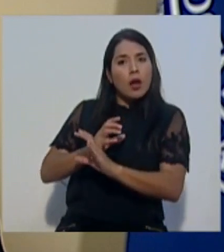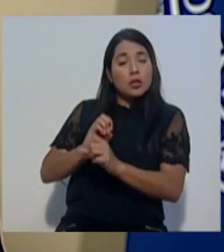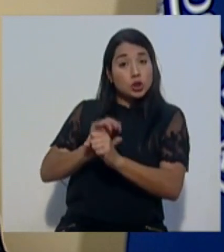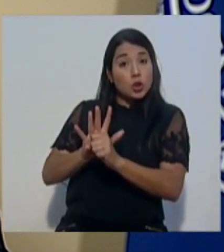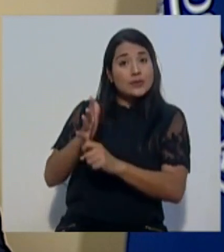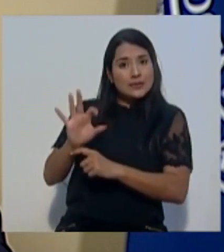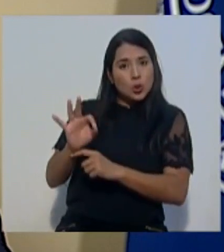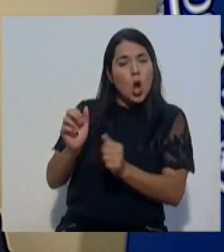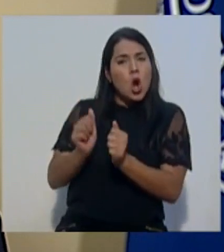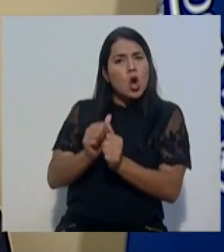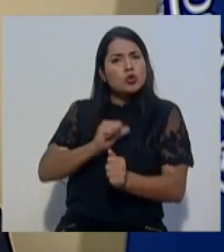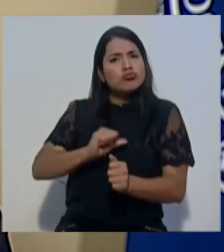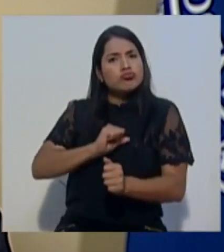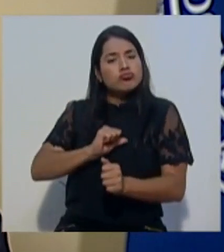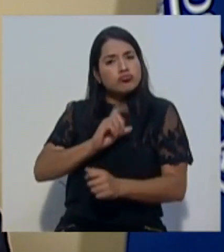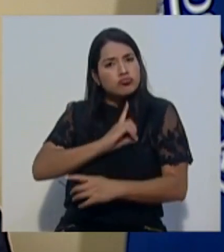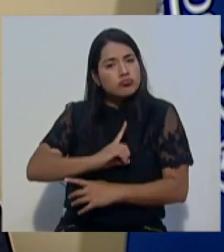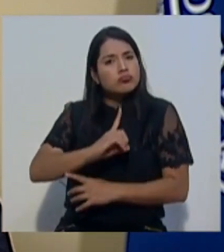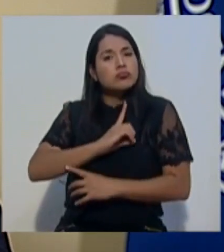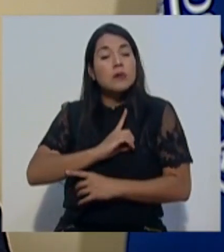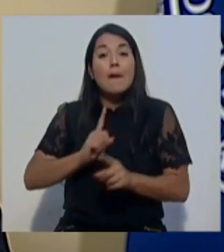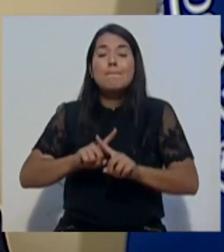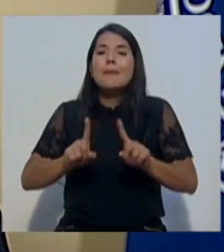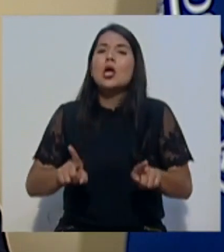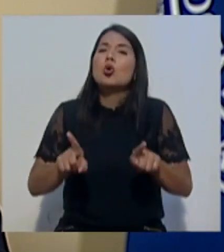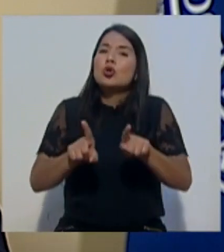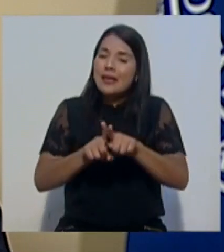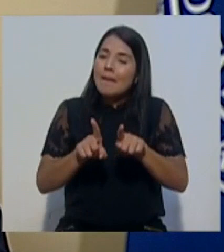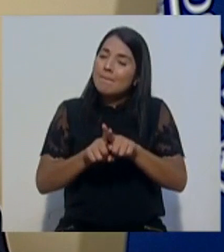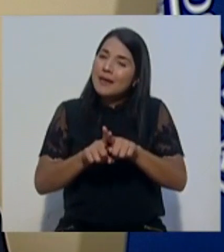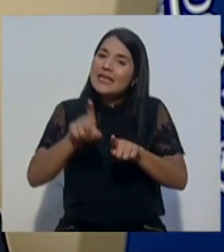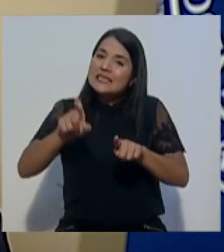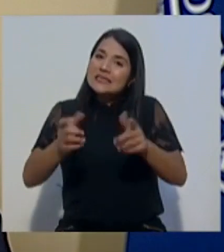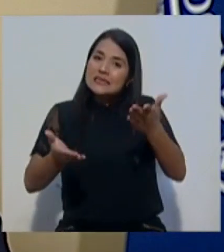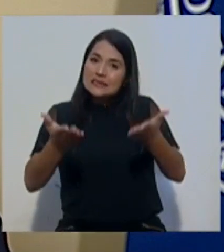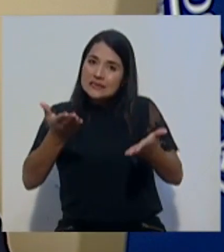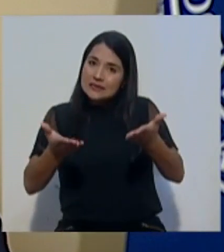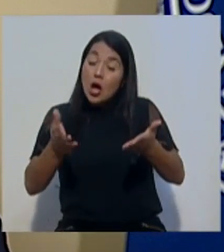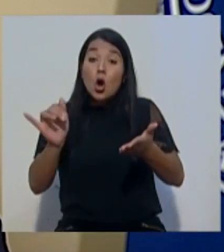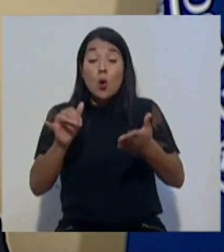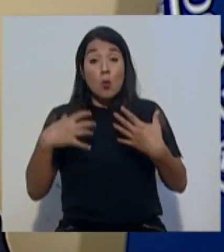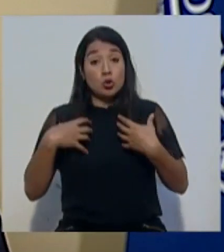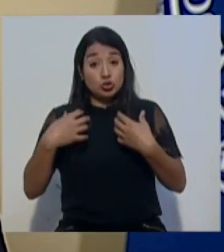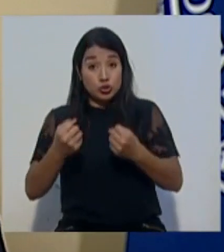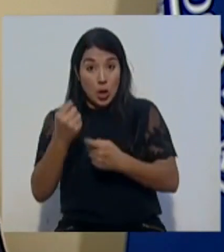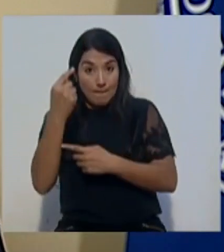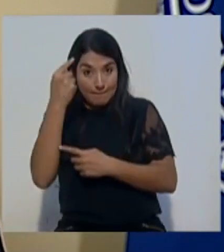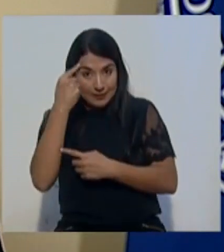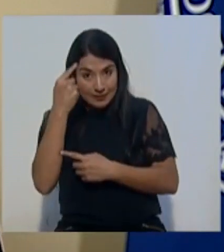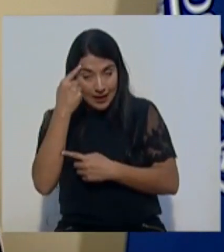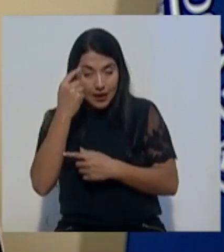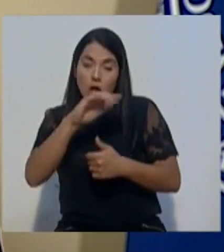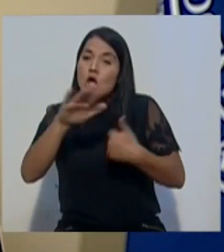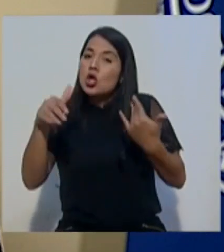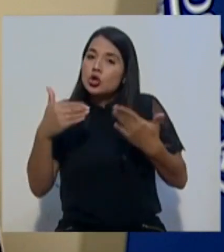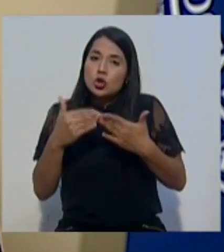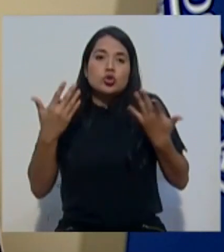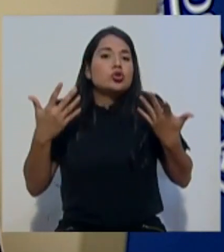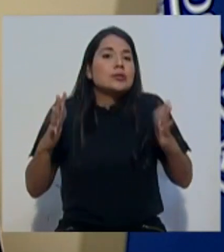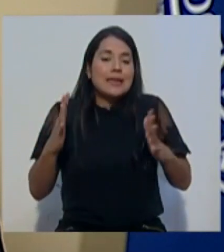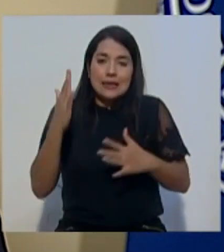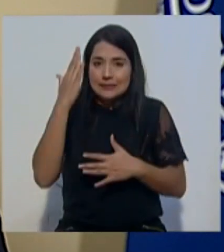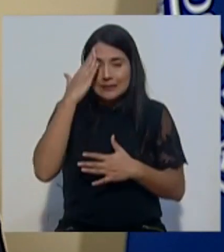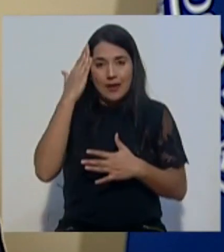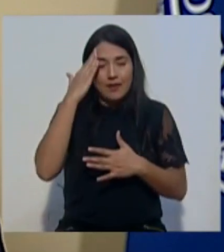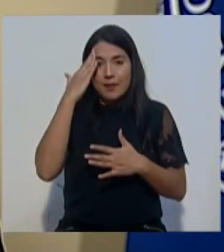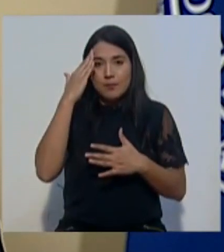disciplina, pero también hay que balancearlo con otros elementos como salud mental, que todas y todos sabemos que en este